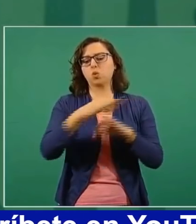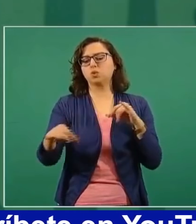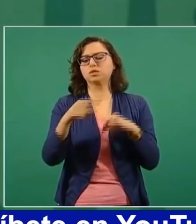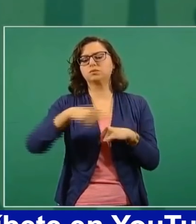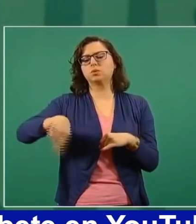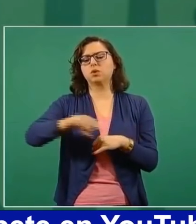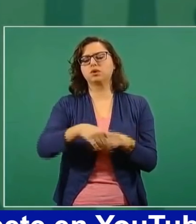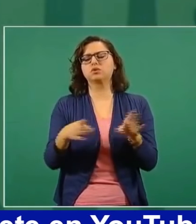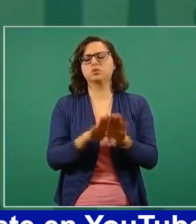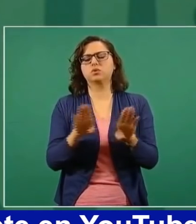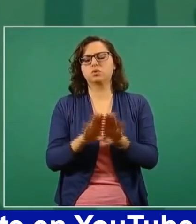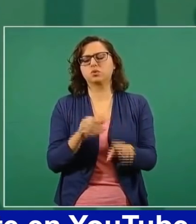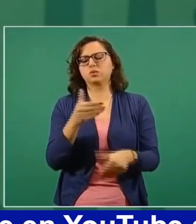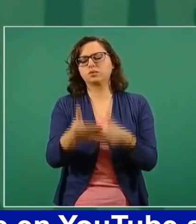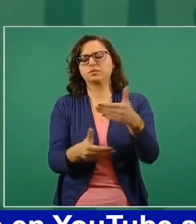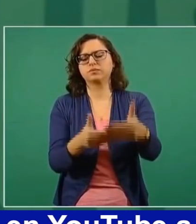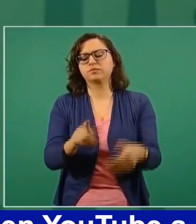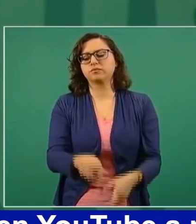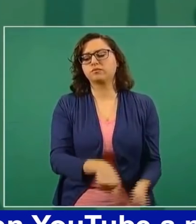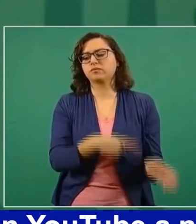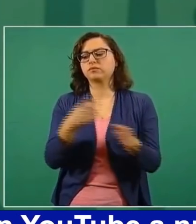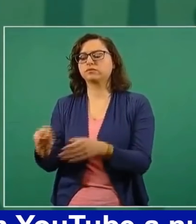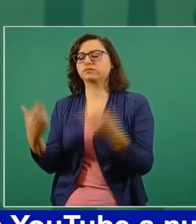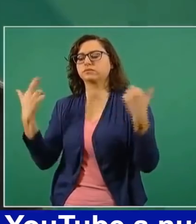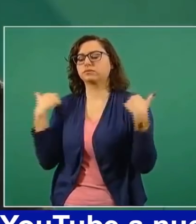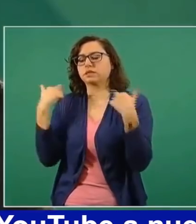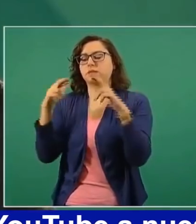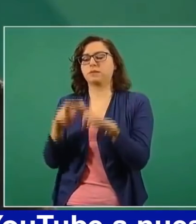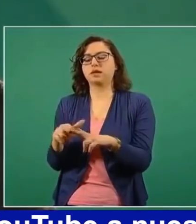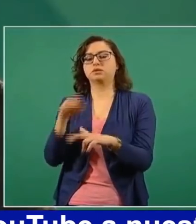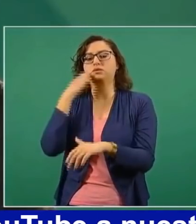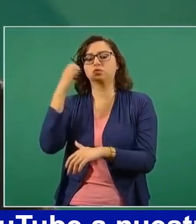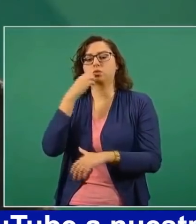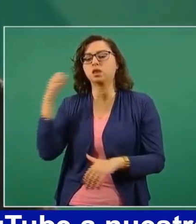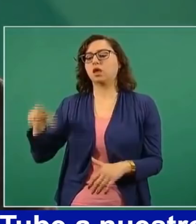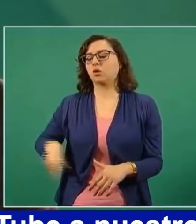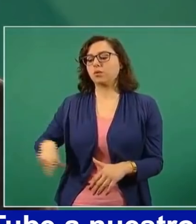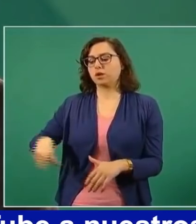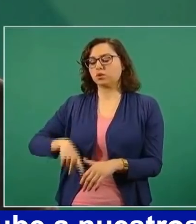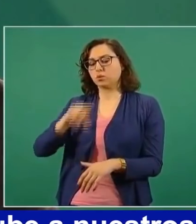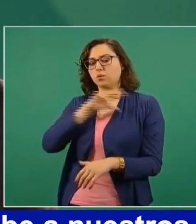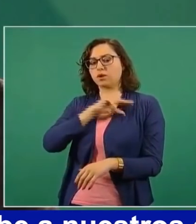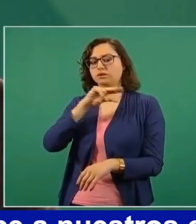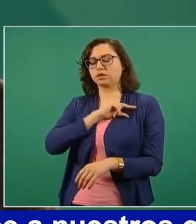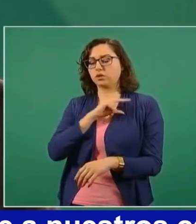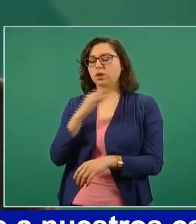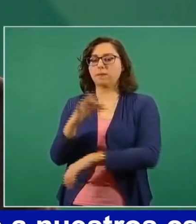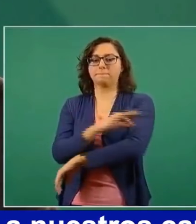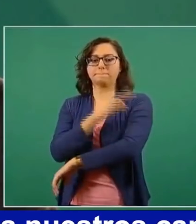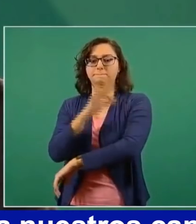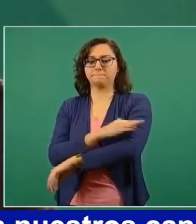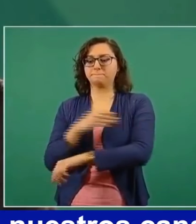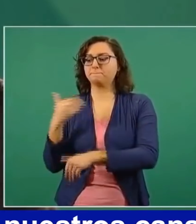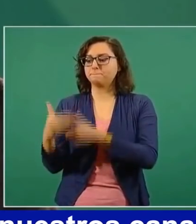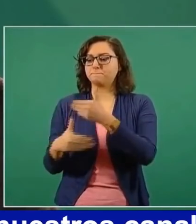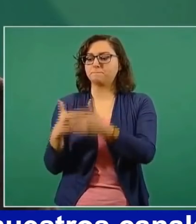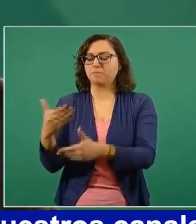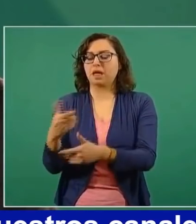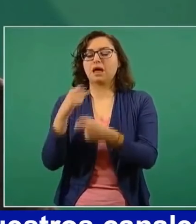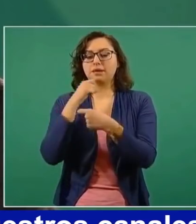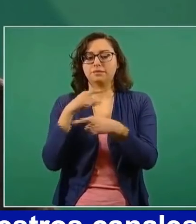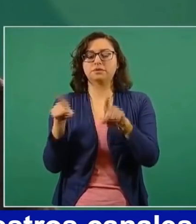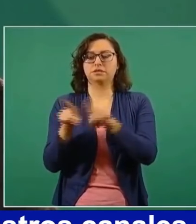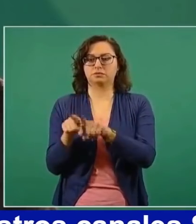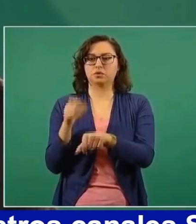planeación de la aplicación en el personal docente de escuelas públicas y privadas, de lo cual vamos a tener contacto